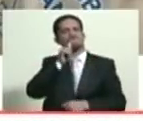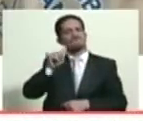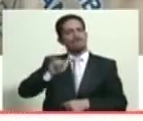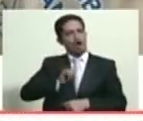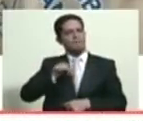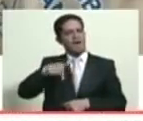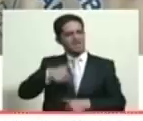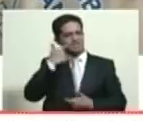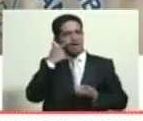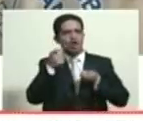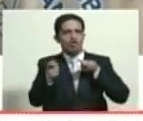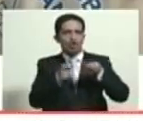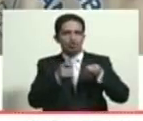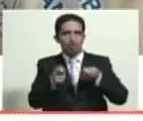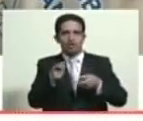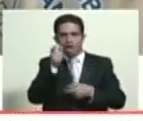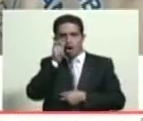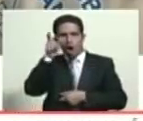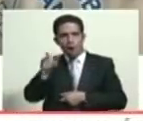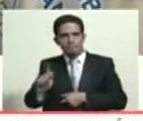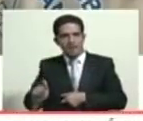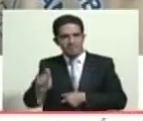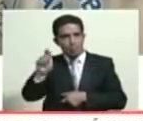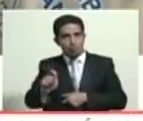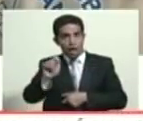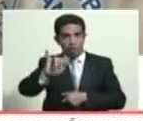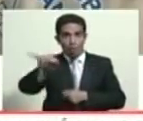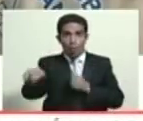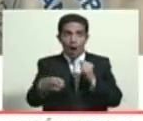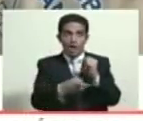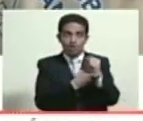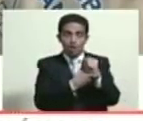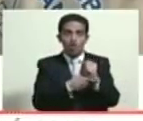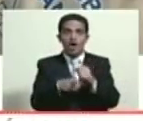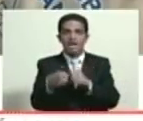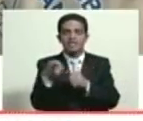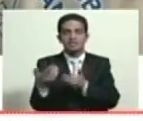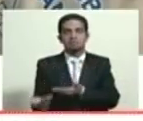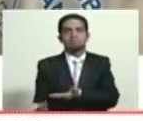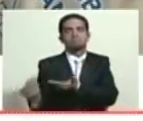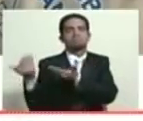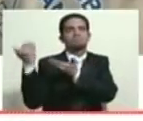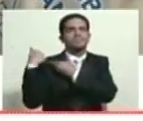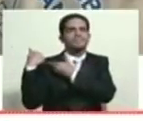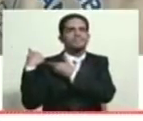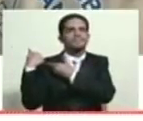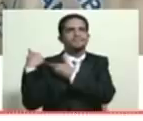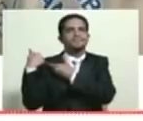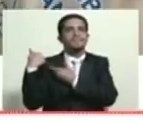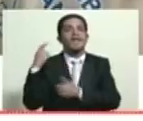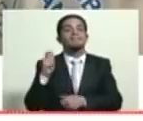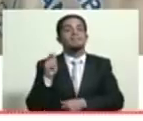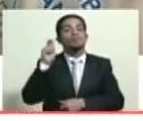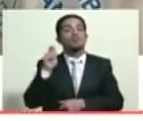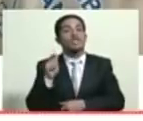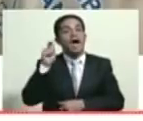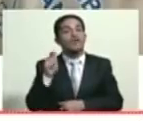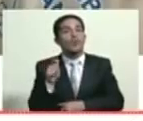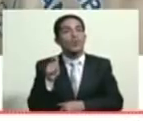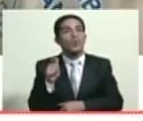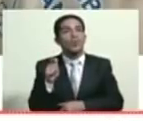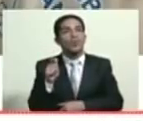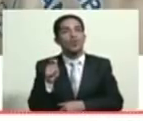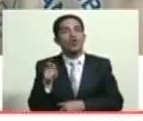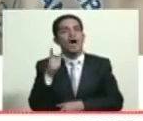General que el diputado Juan Gerardo Guaidó Márquez, desde que asumió funciones como diputado a